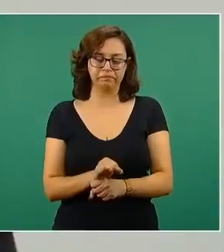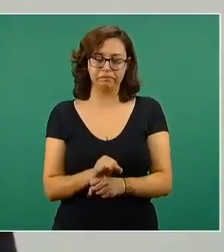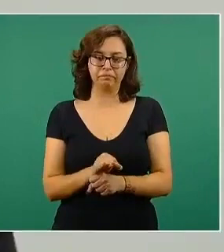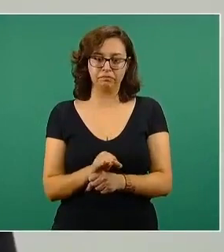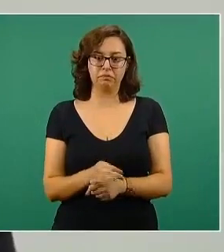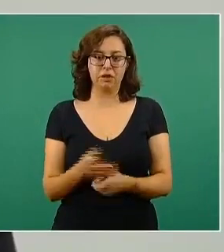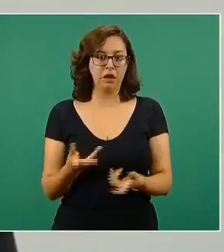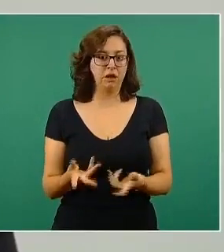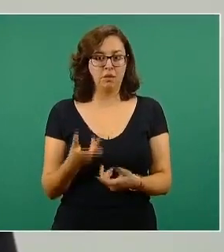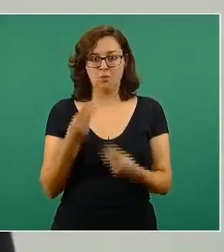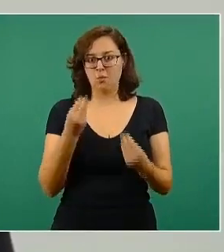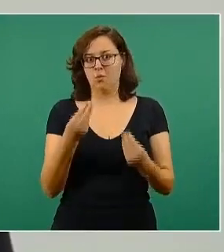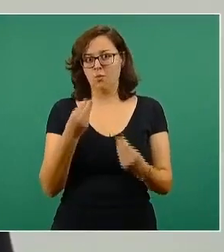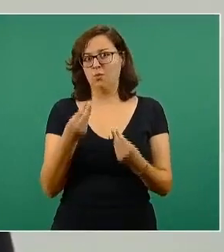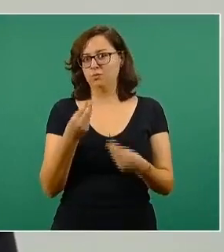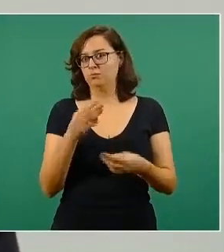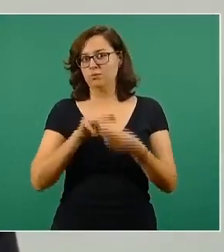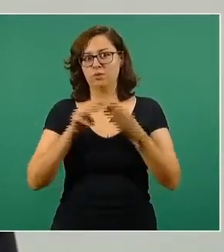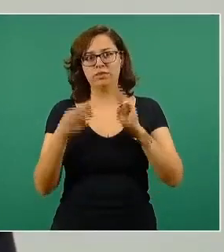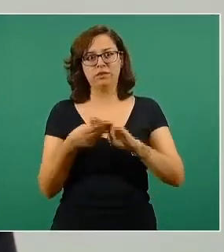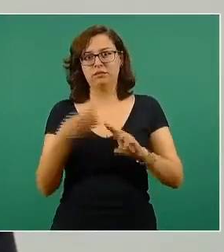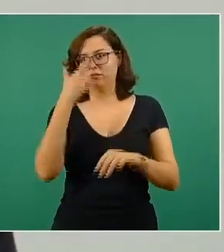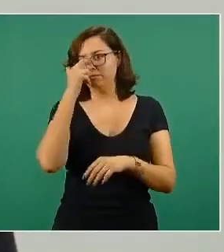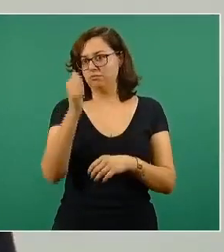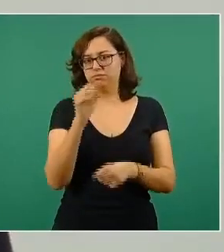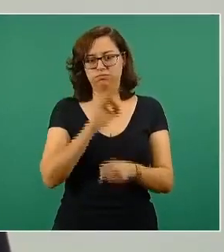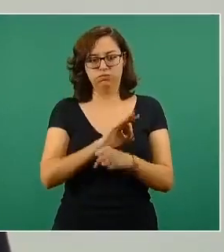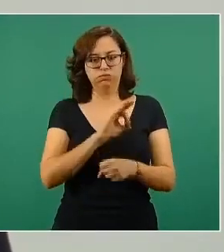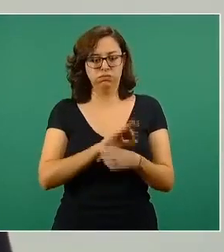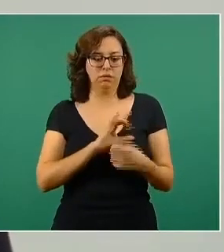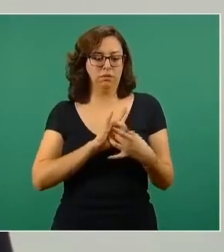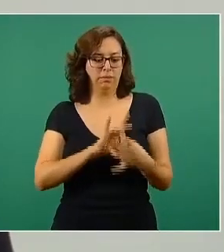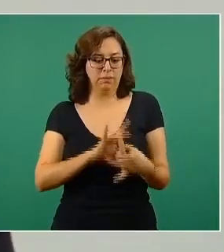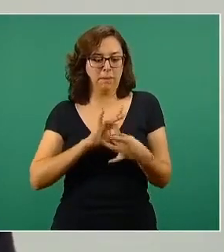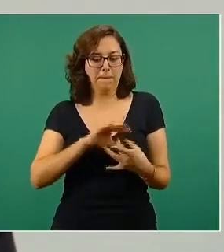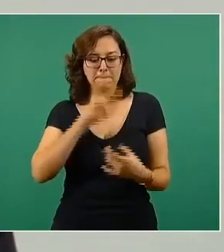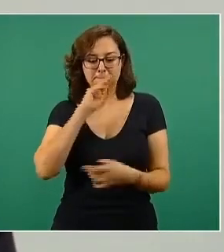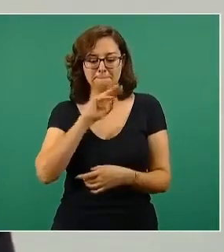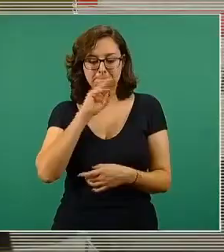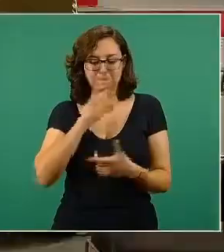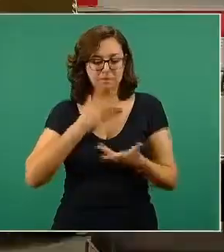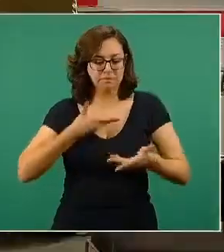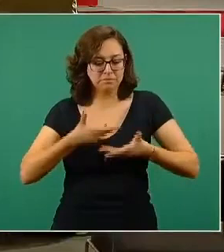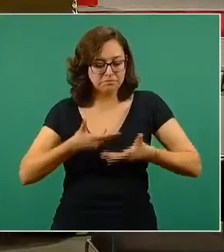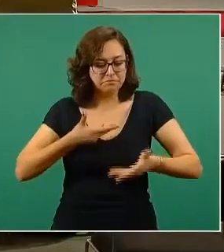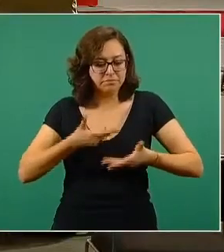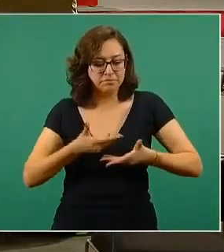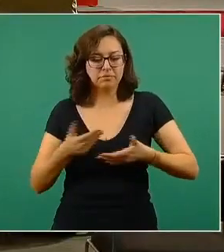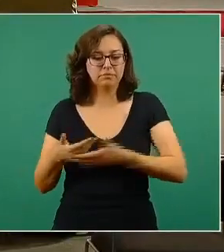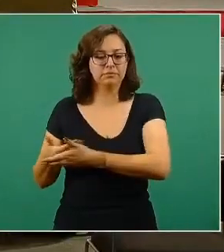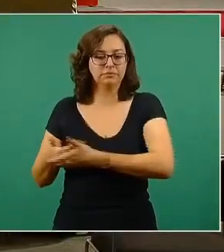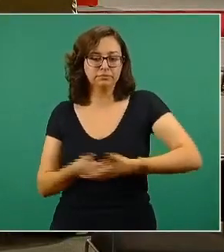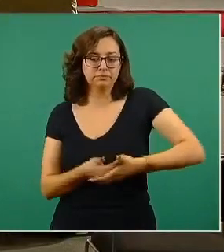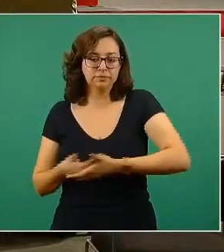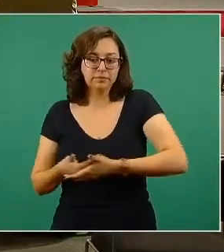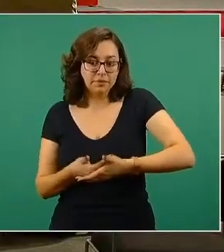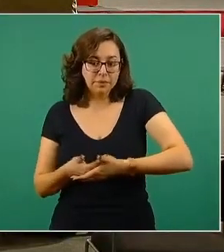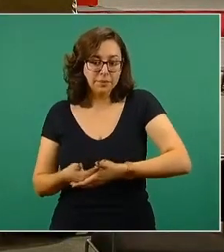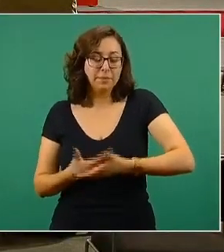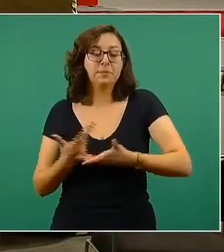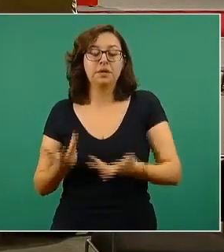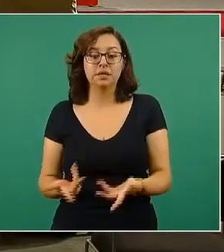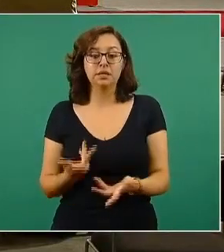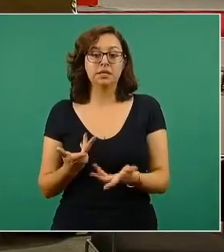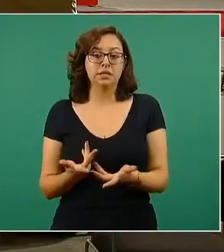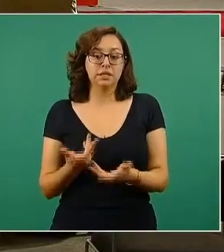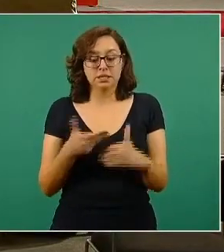que existen de la lactancia materna. El apego obviamente que hay con la mamá, la interacción con el niño, con el recién nacido, que además